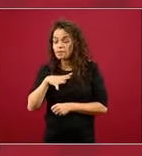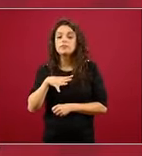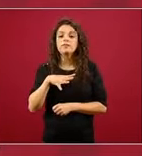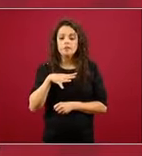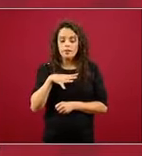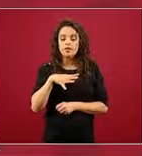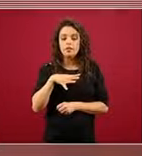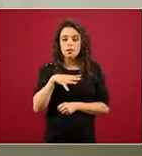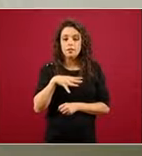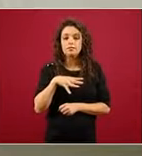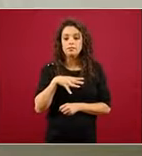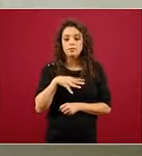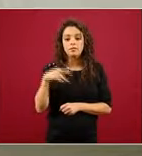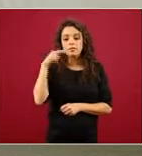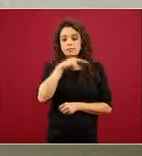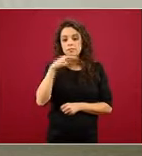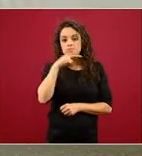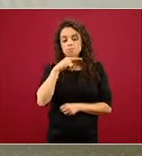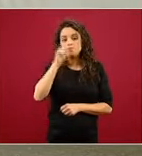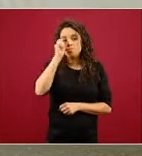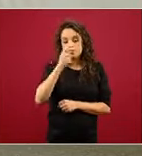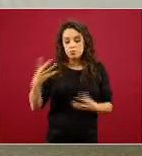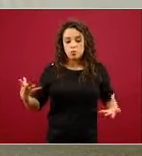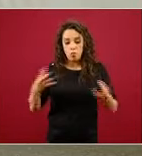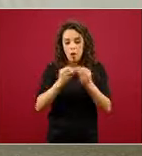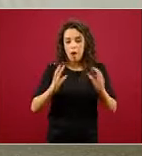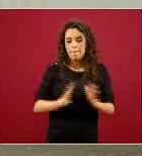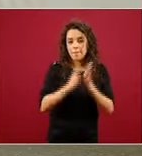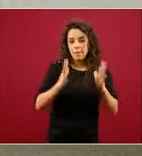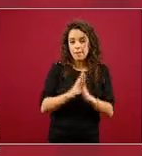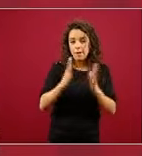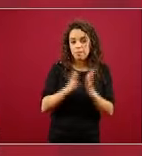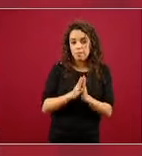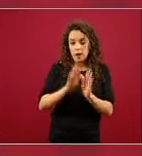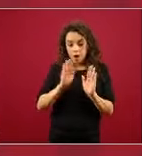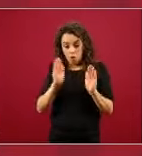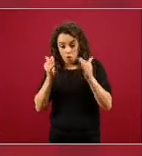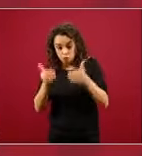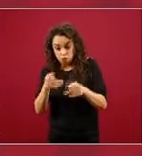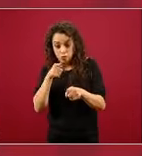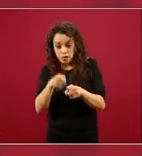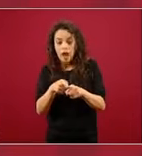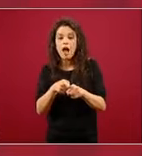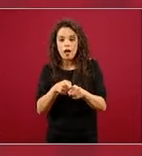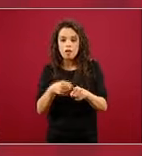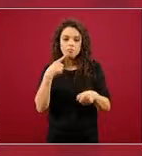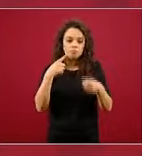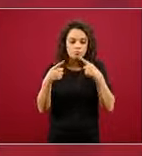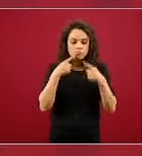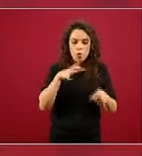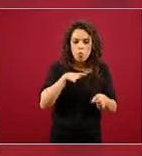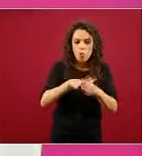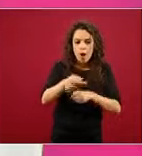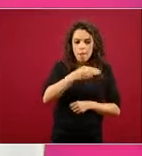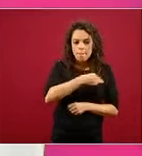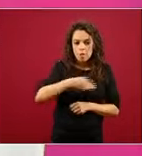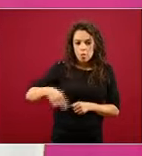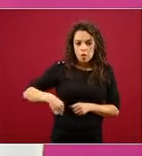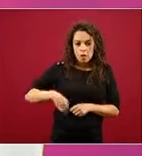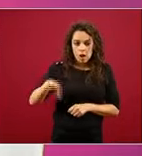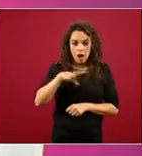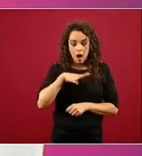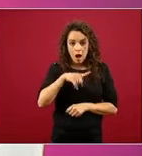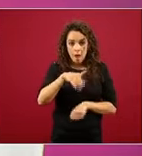se tiene, se incrementa la participación, se hace una focalización, se definen cuáles son los municipios que en su momento